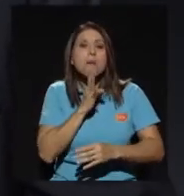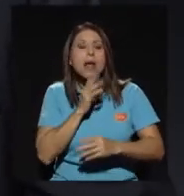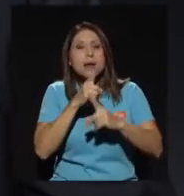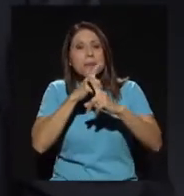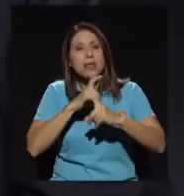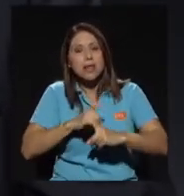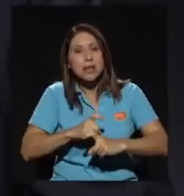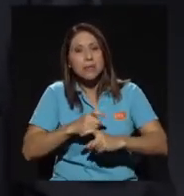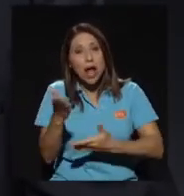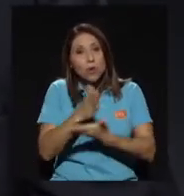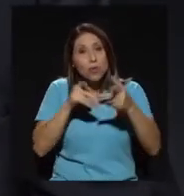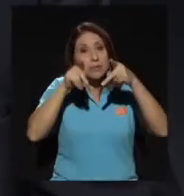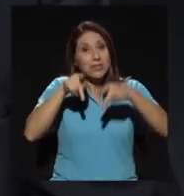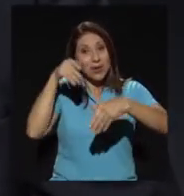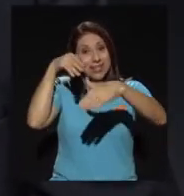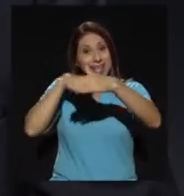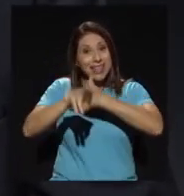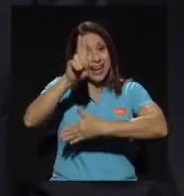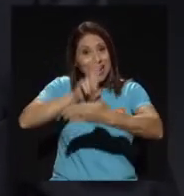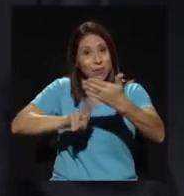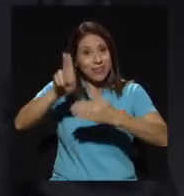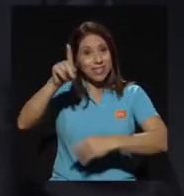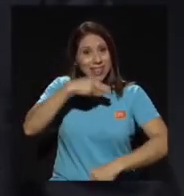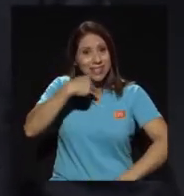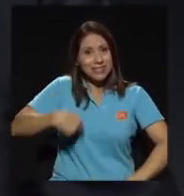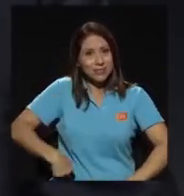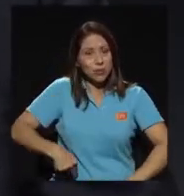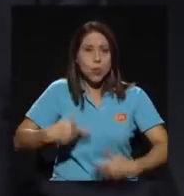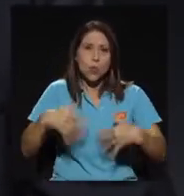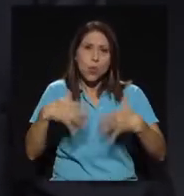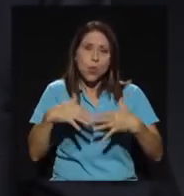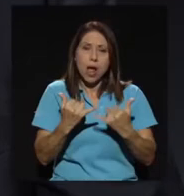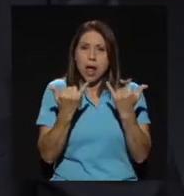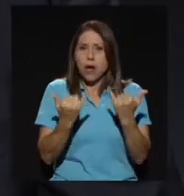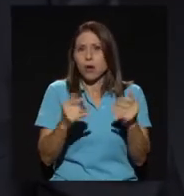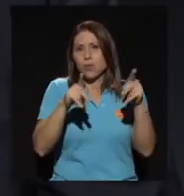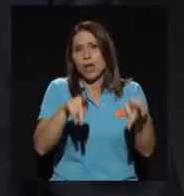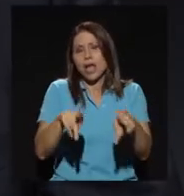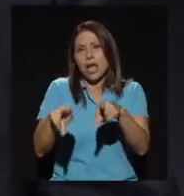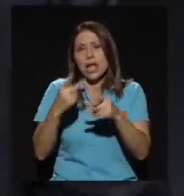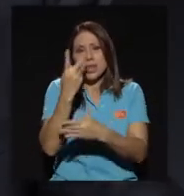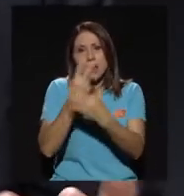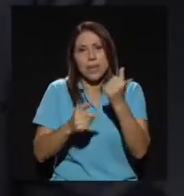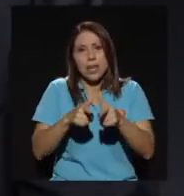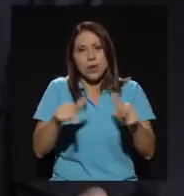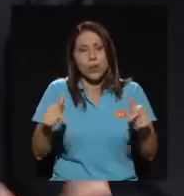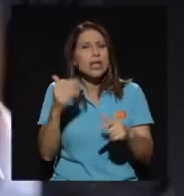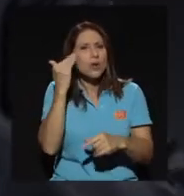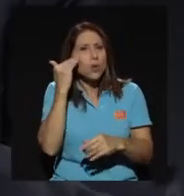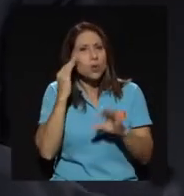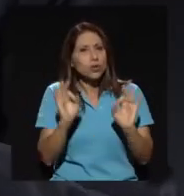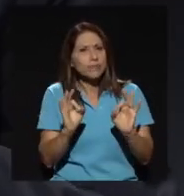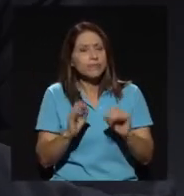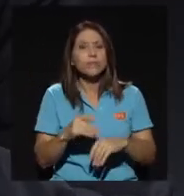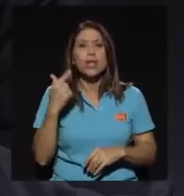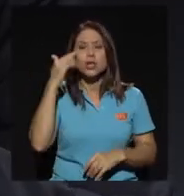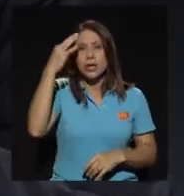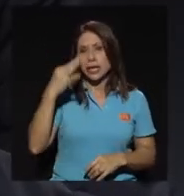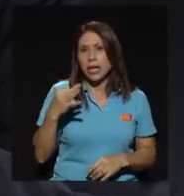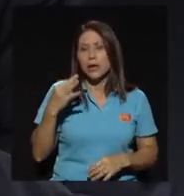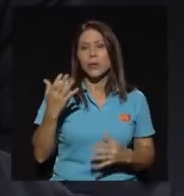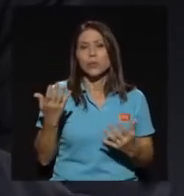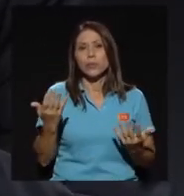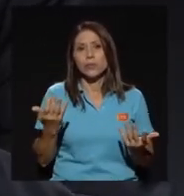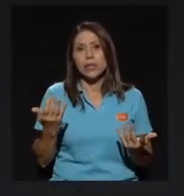allá y cada vez más tenemos gente bilingüe que conoce creo que nos estamos viviendo estos